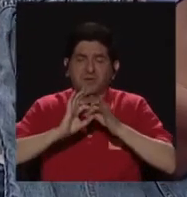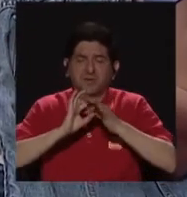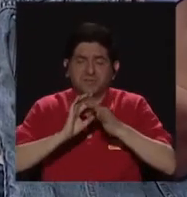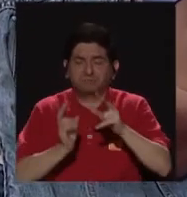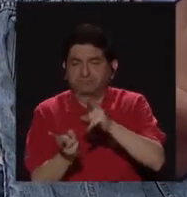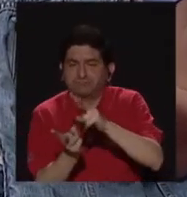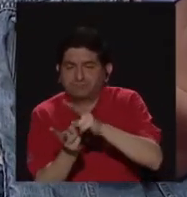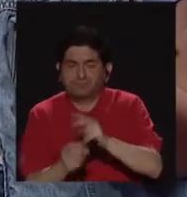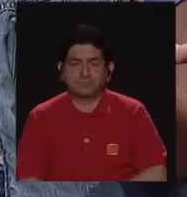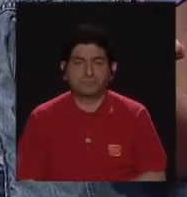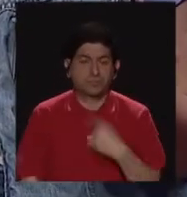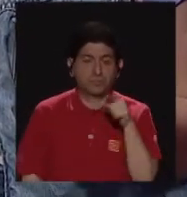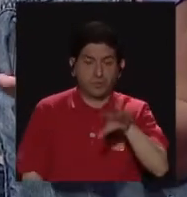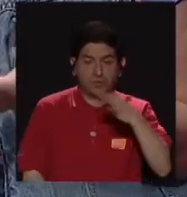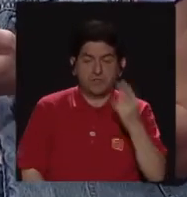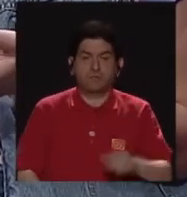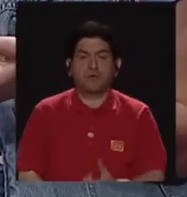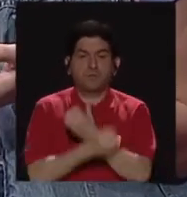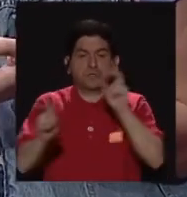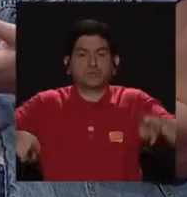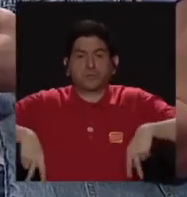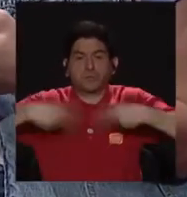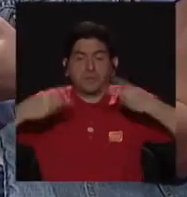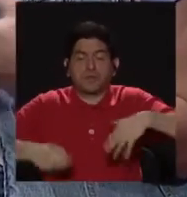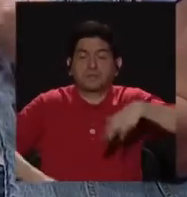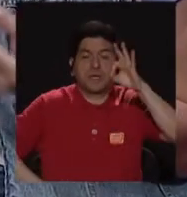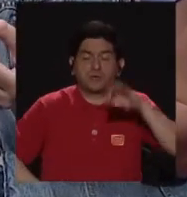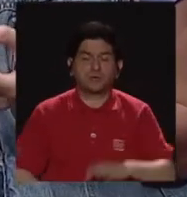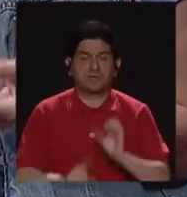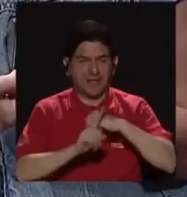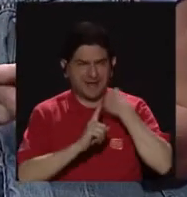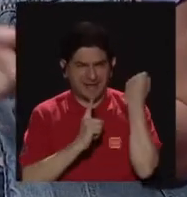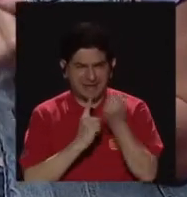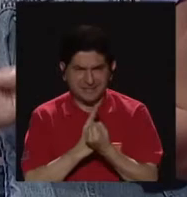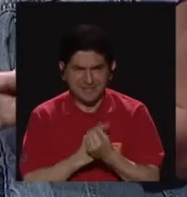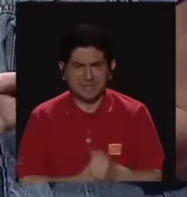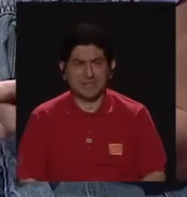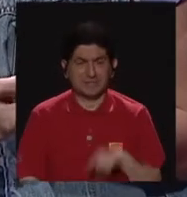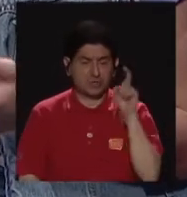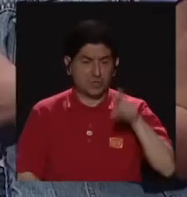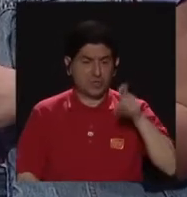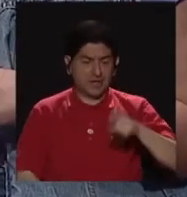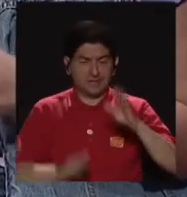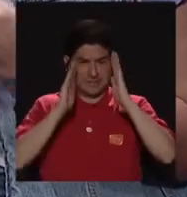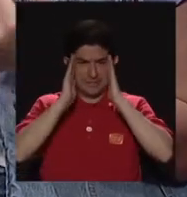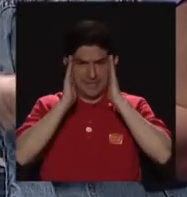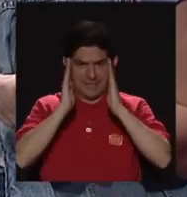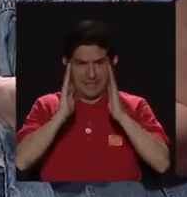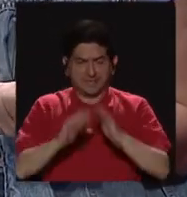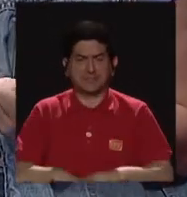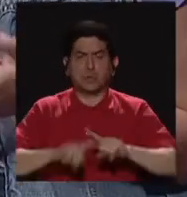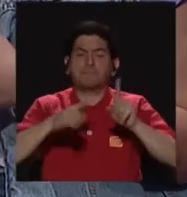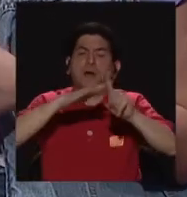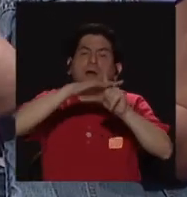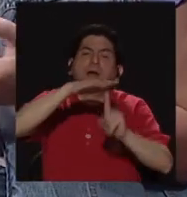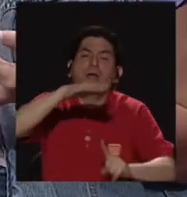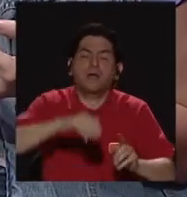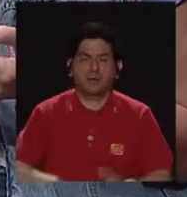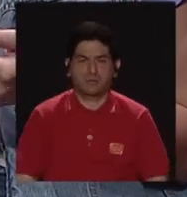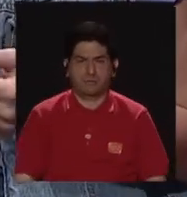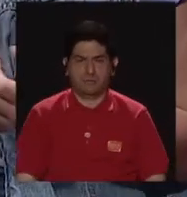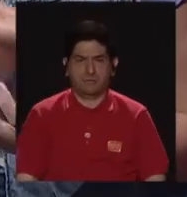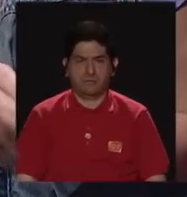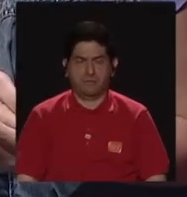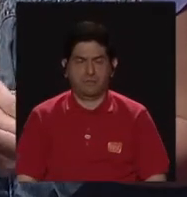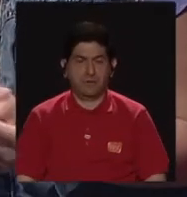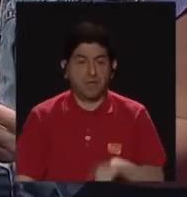les queda otra para sobrevivir verdad vemos como este tipo de situaciones tan urgentes son tan invisibilizadas y para y